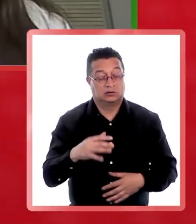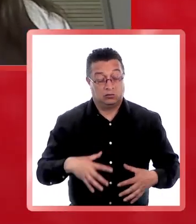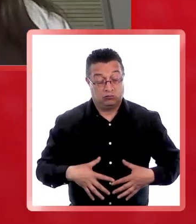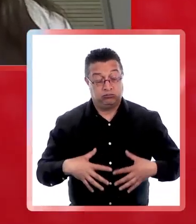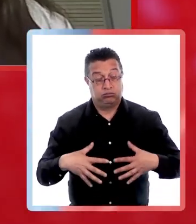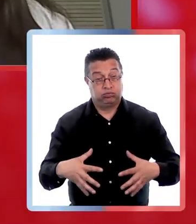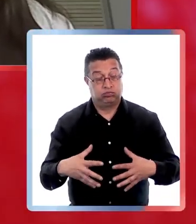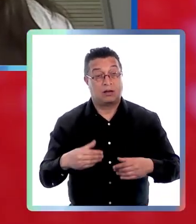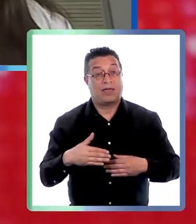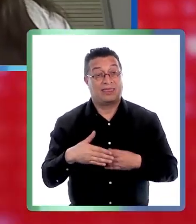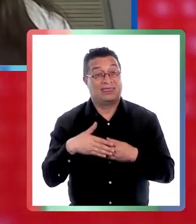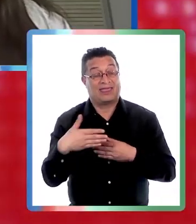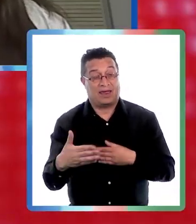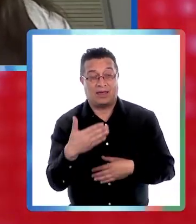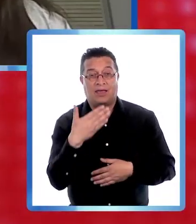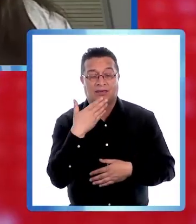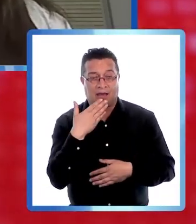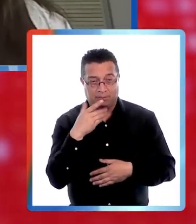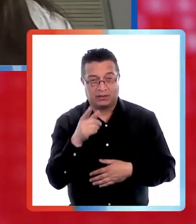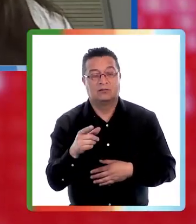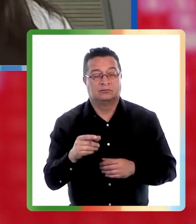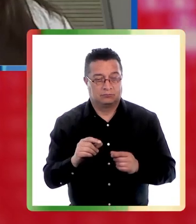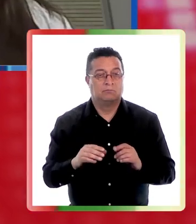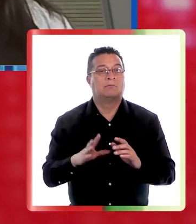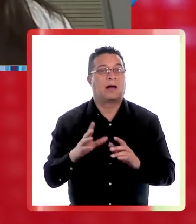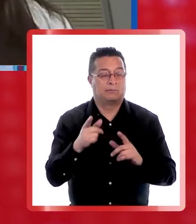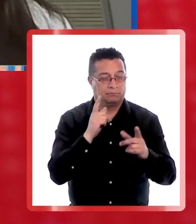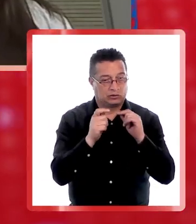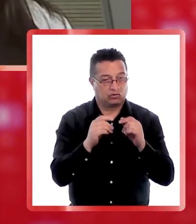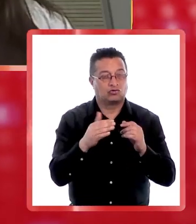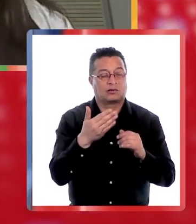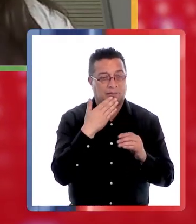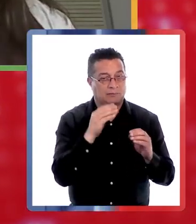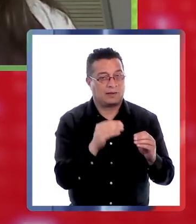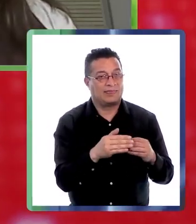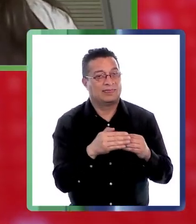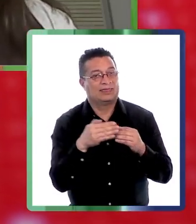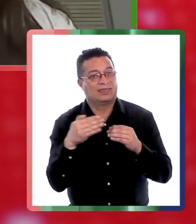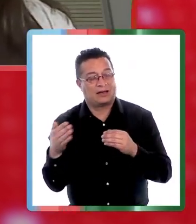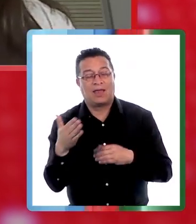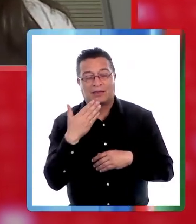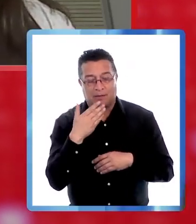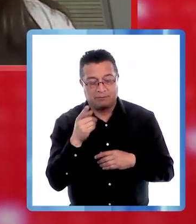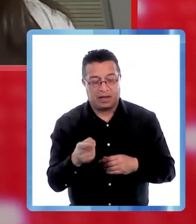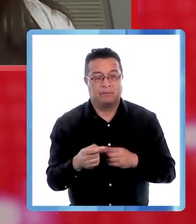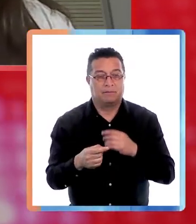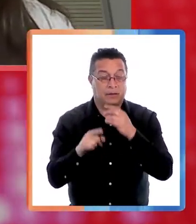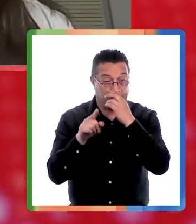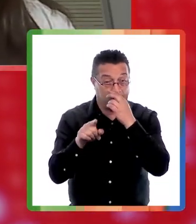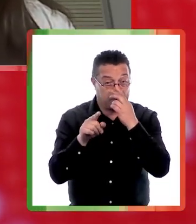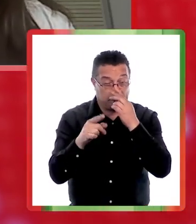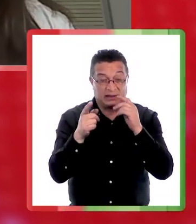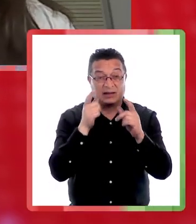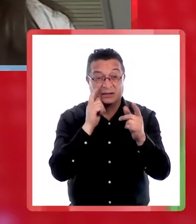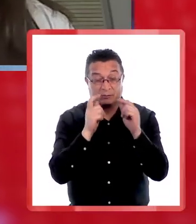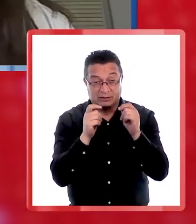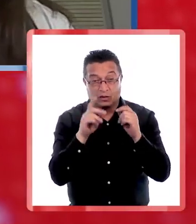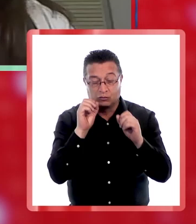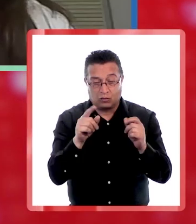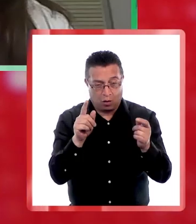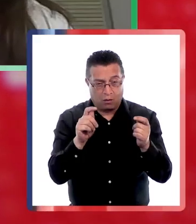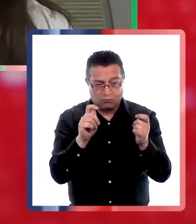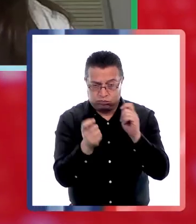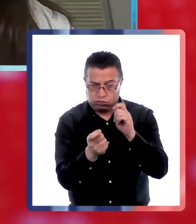el embarazarse a una edad más tardía también se ha asociado a un aumento del riesgo. Estos factores de riesgo son no